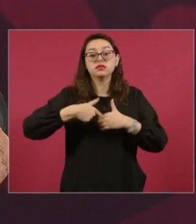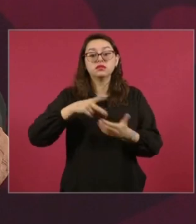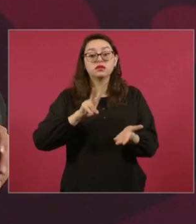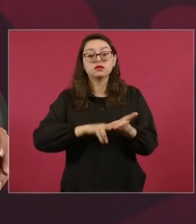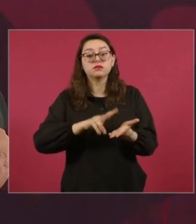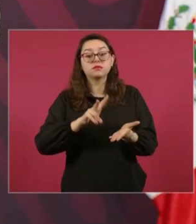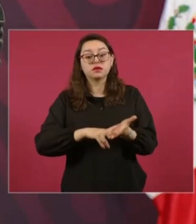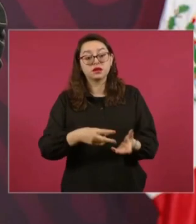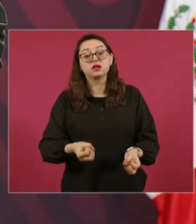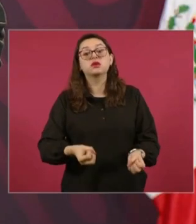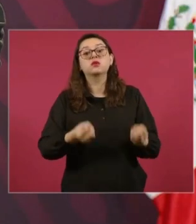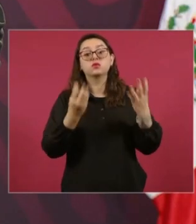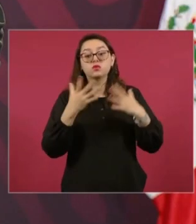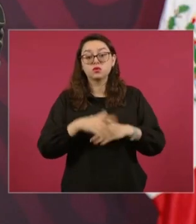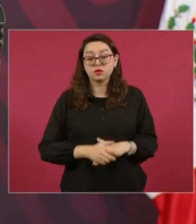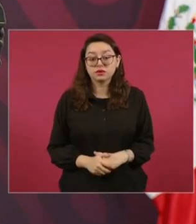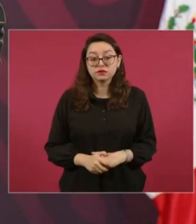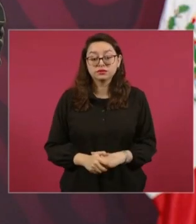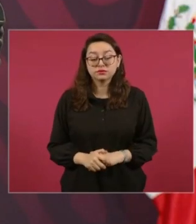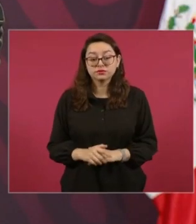porque allá cuesta